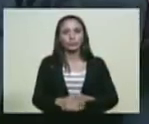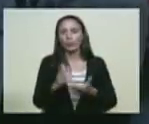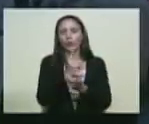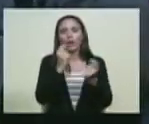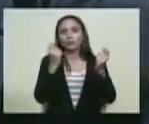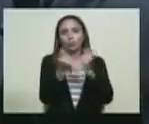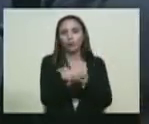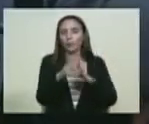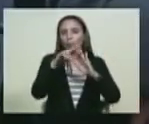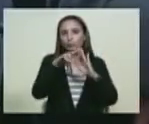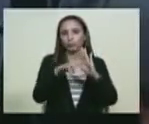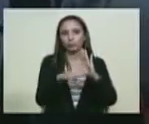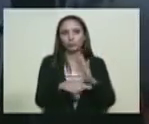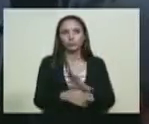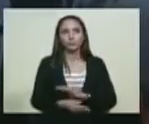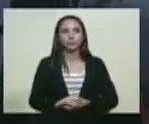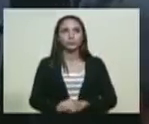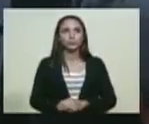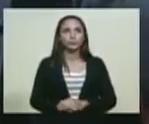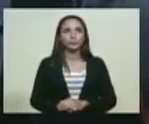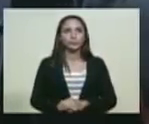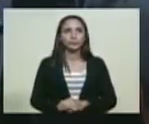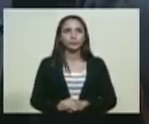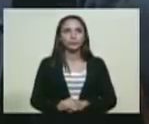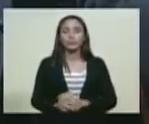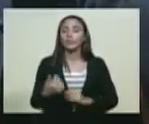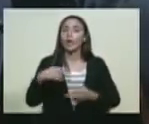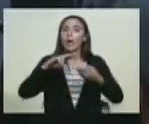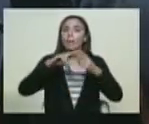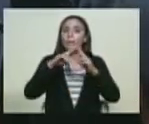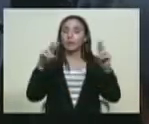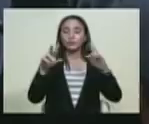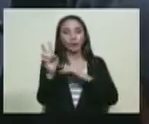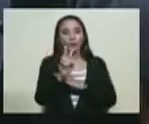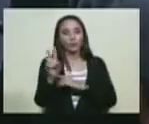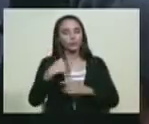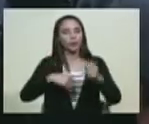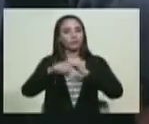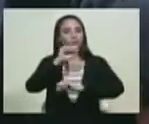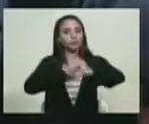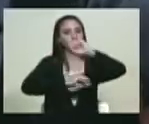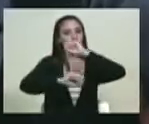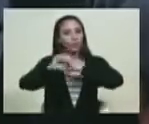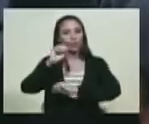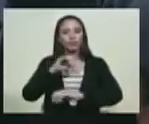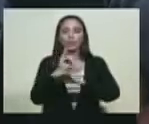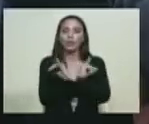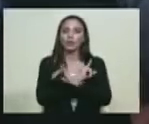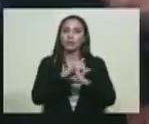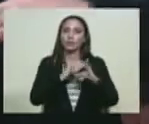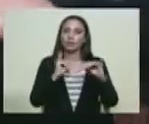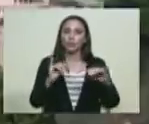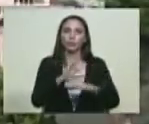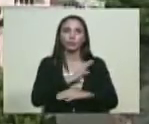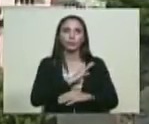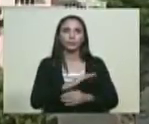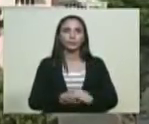reformas que se requieran en esta dirección. Paz para Venezuela y defensa de la soberanía nacional.